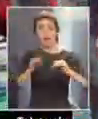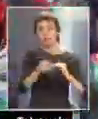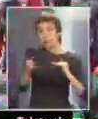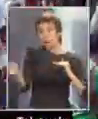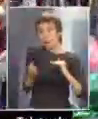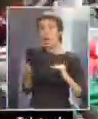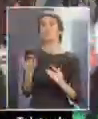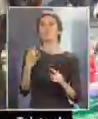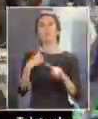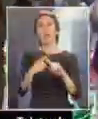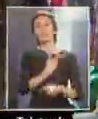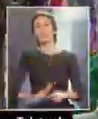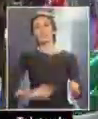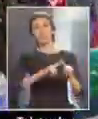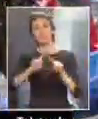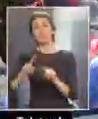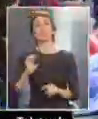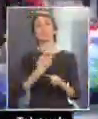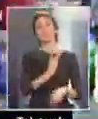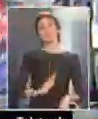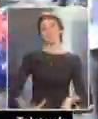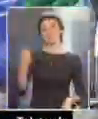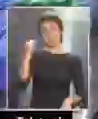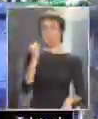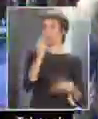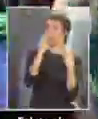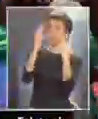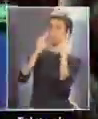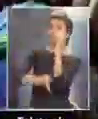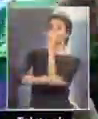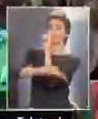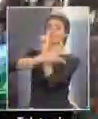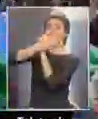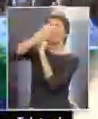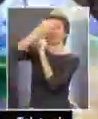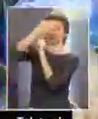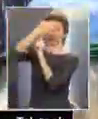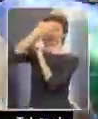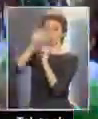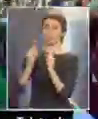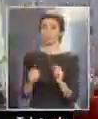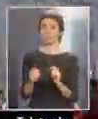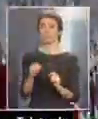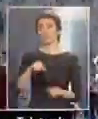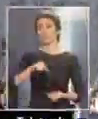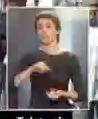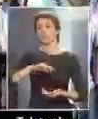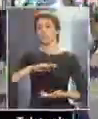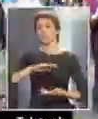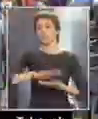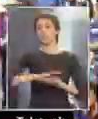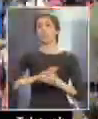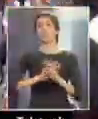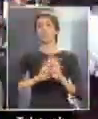expresidentes y el presidente Sebastián Piñera pudieran vivir este izamiento del pabellón patrio, un evento